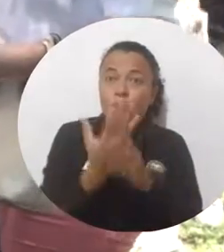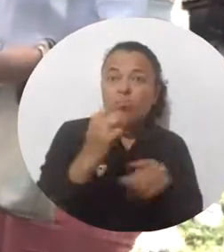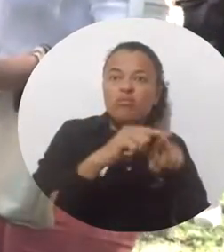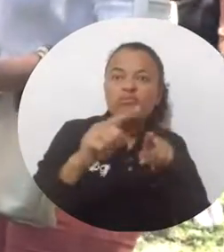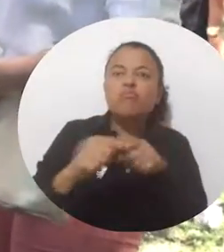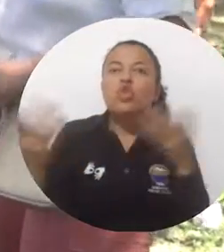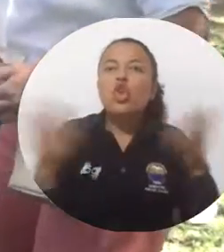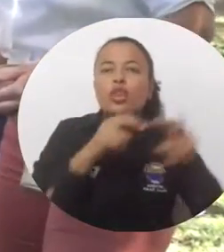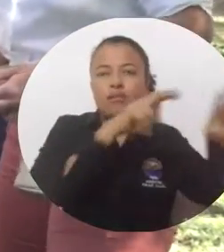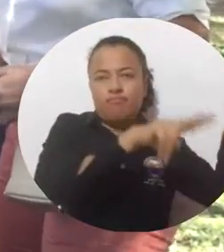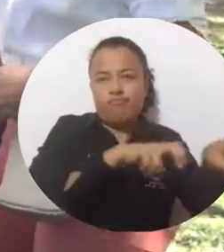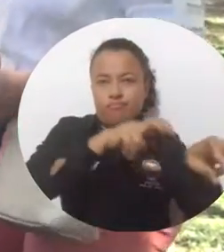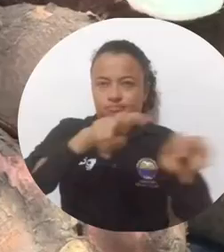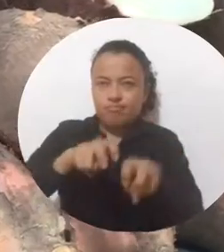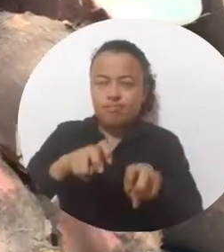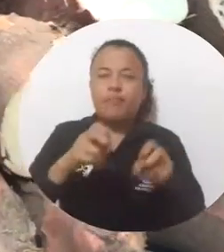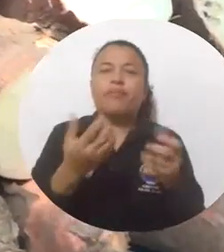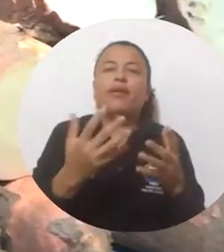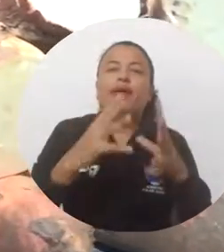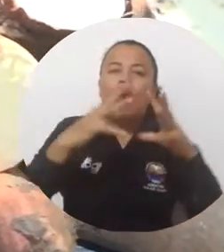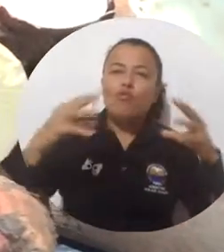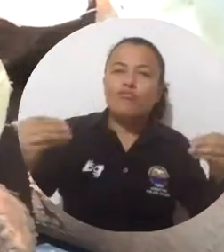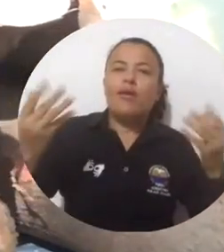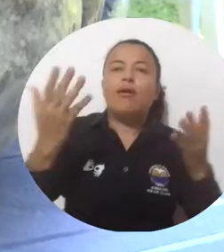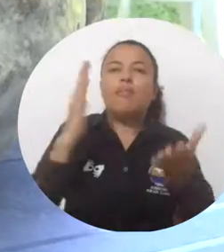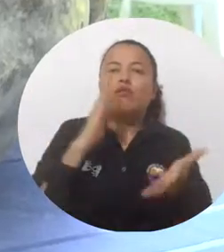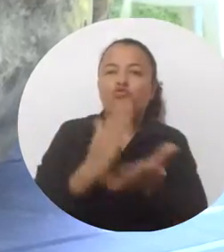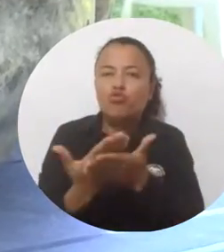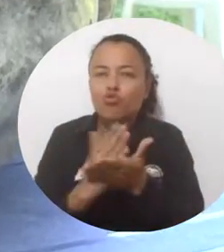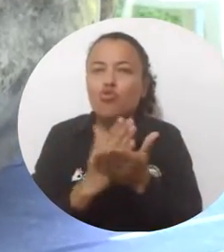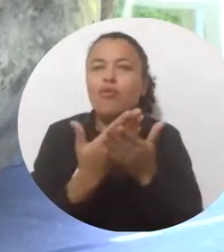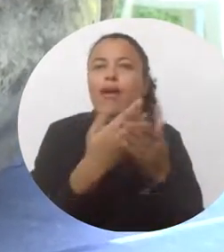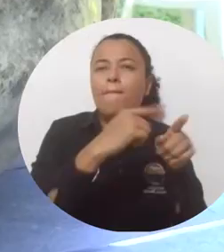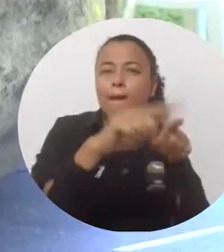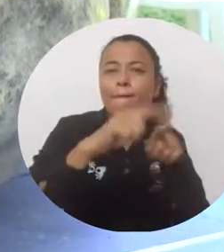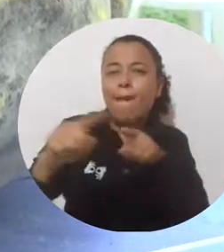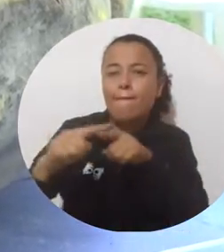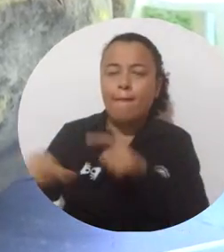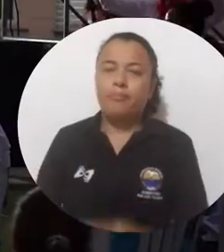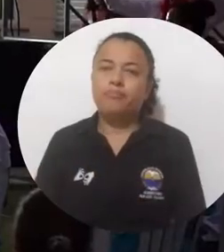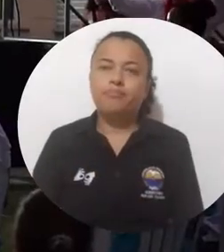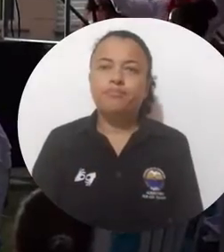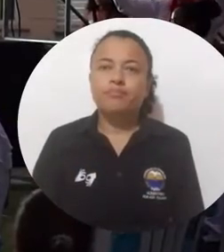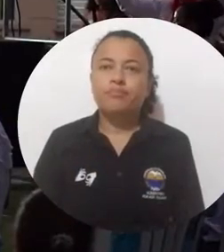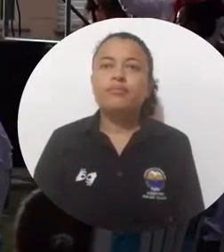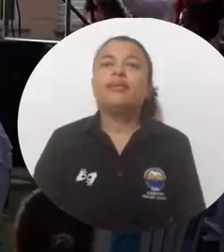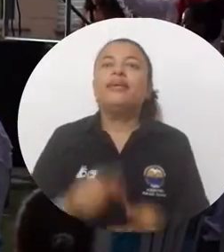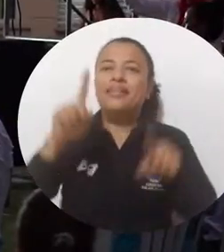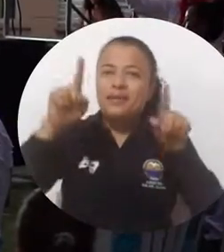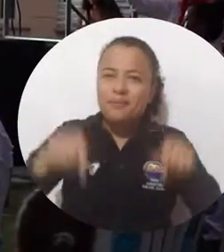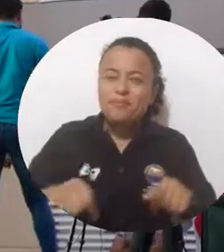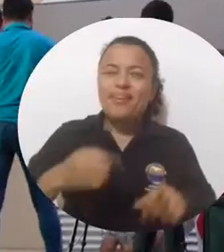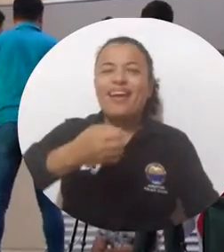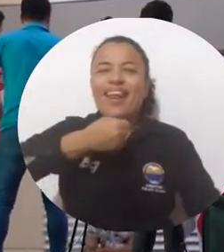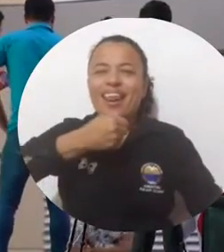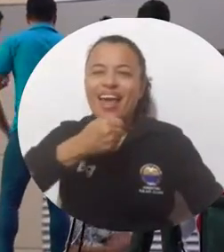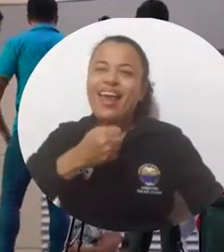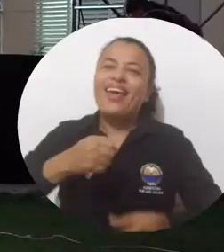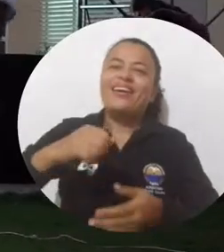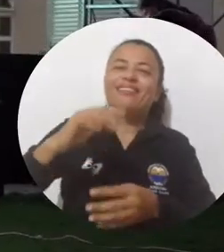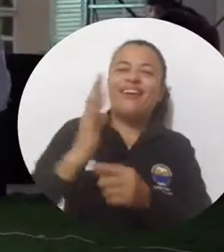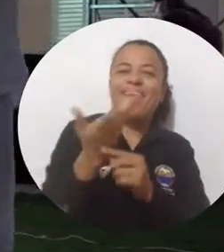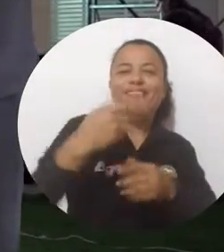con distintos tipos de cultivos. Tenemos la ollama, tenemos la yuca. Asimismo, se llevaron a cabo